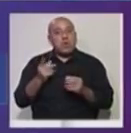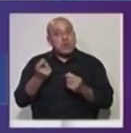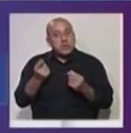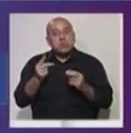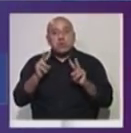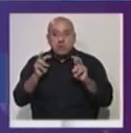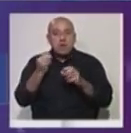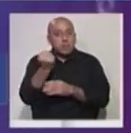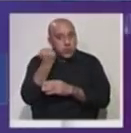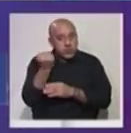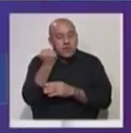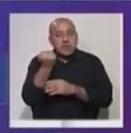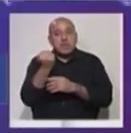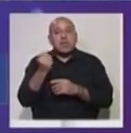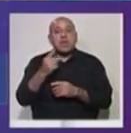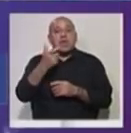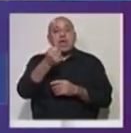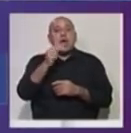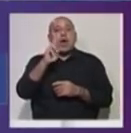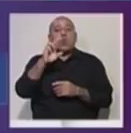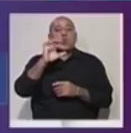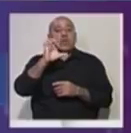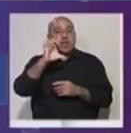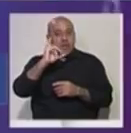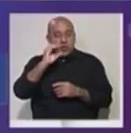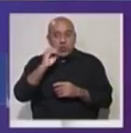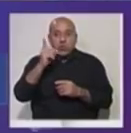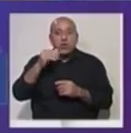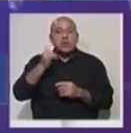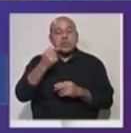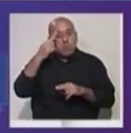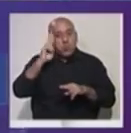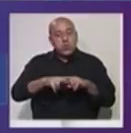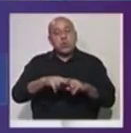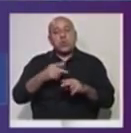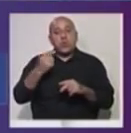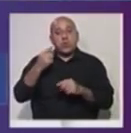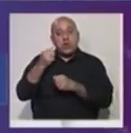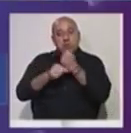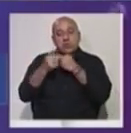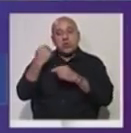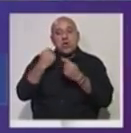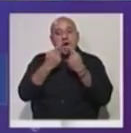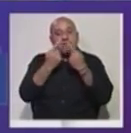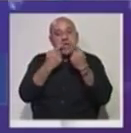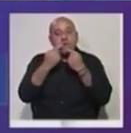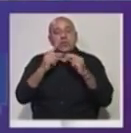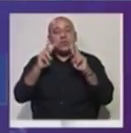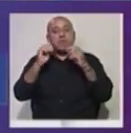desafiante. Marco Aurelio García hablaba, fallecido el año pasado, hablaba de un proceso de